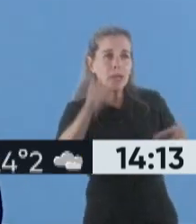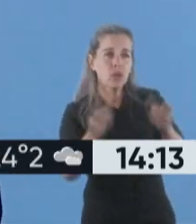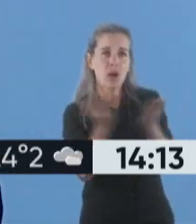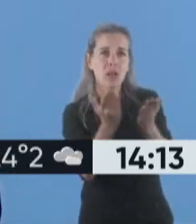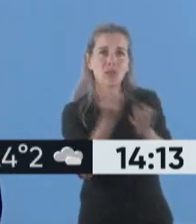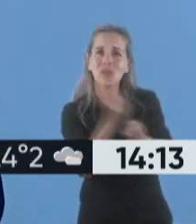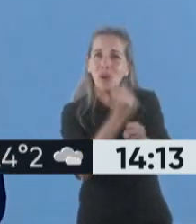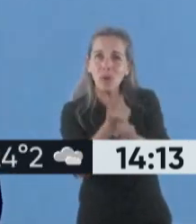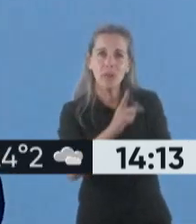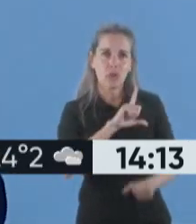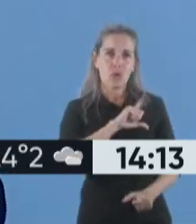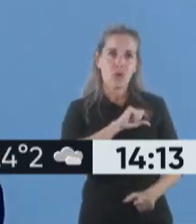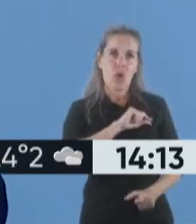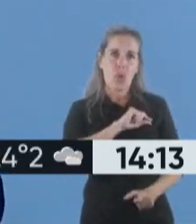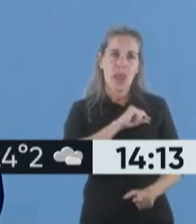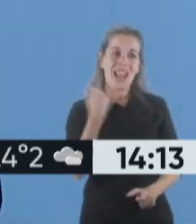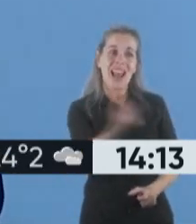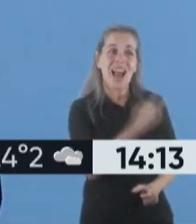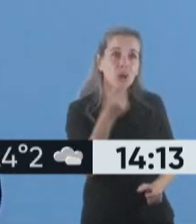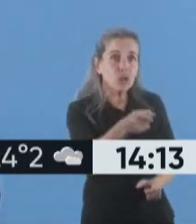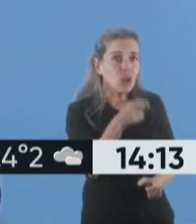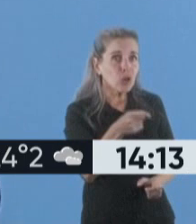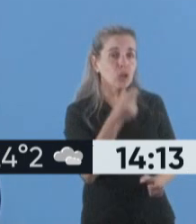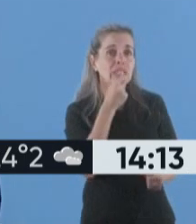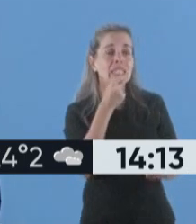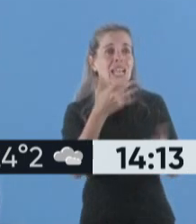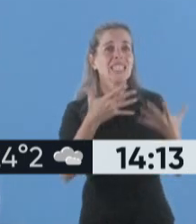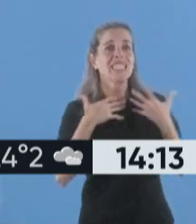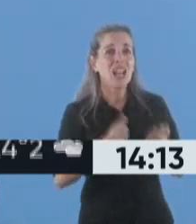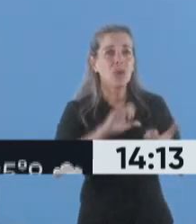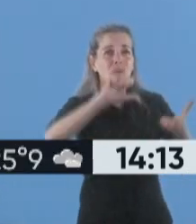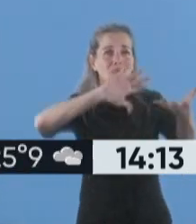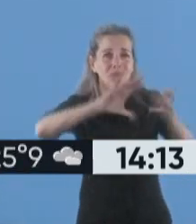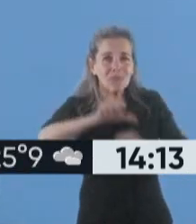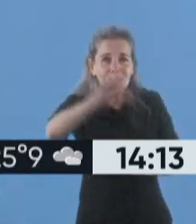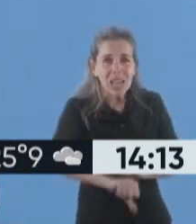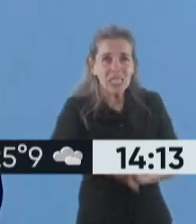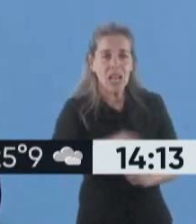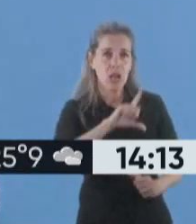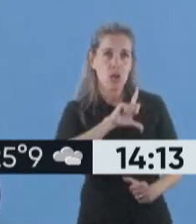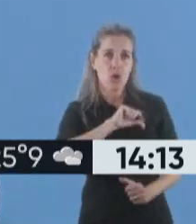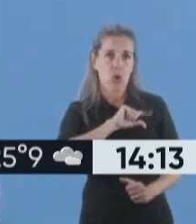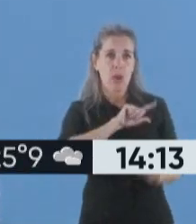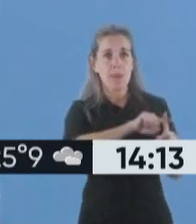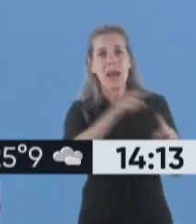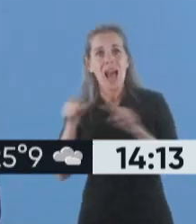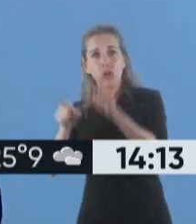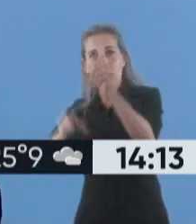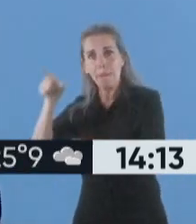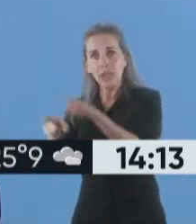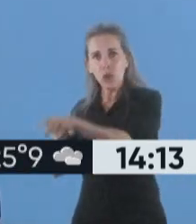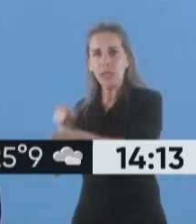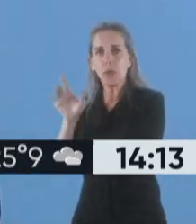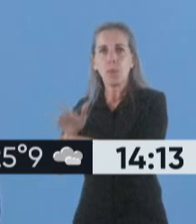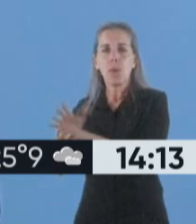duele. A nosotros la salud no atendida del otro nos duele. Y para otros es un problema del